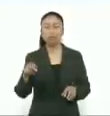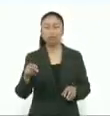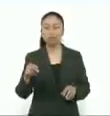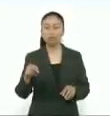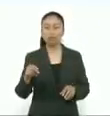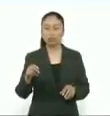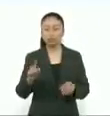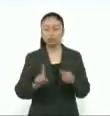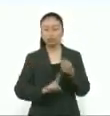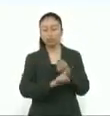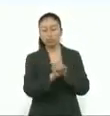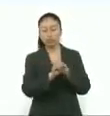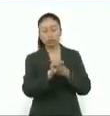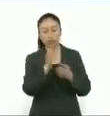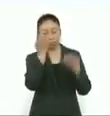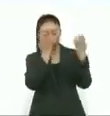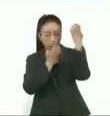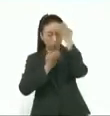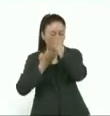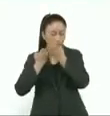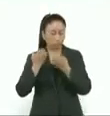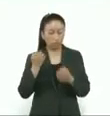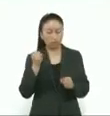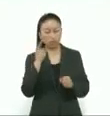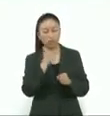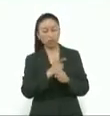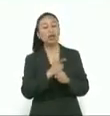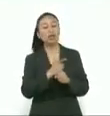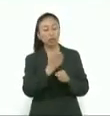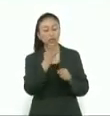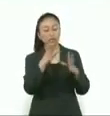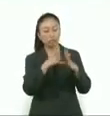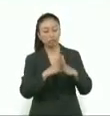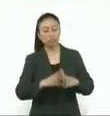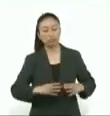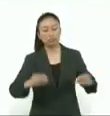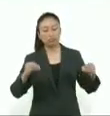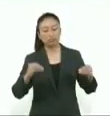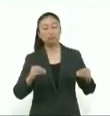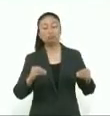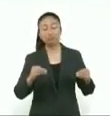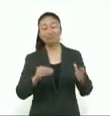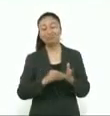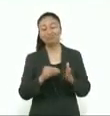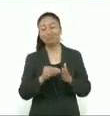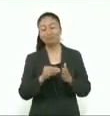combatir muchos problemas que aún se encuentran enquistados en nuestra sociedad.